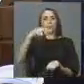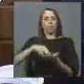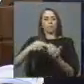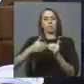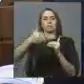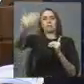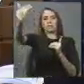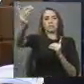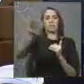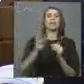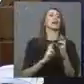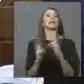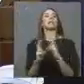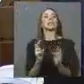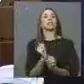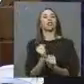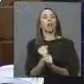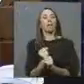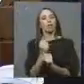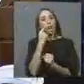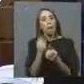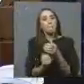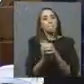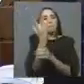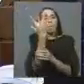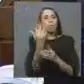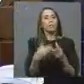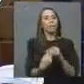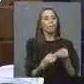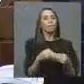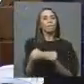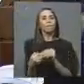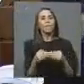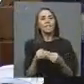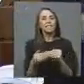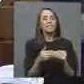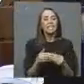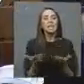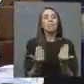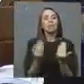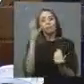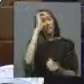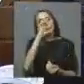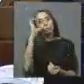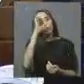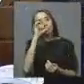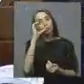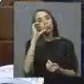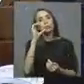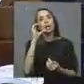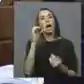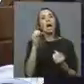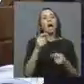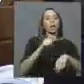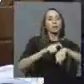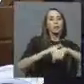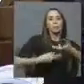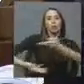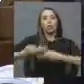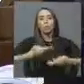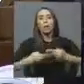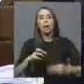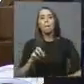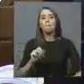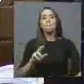las relaciones laborales en la modernidad en la flexibilidad en la necesidad de buscar tiempos compartidos part